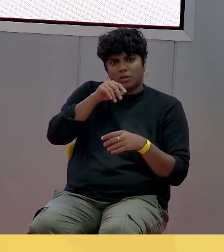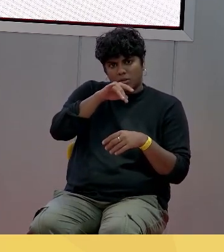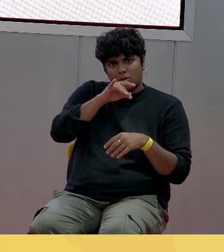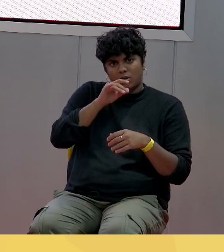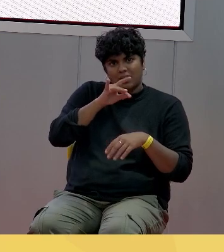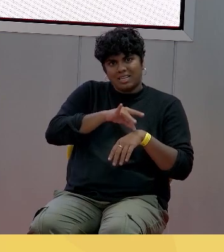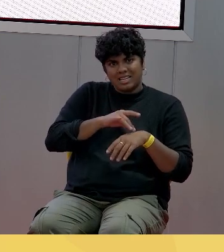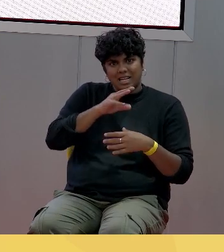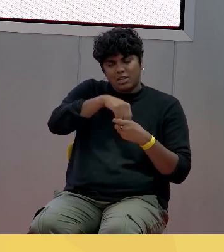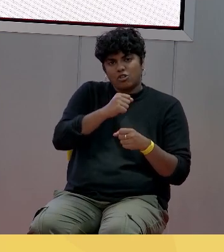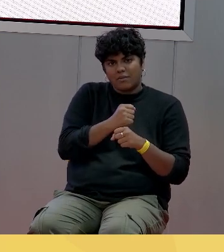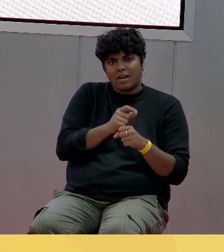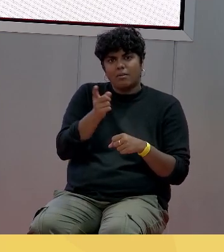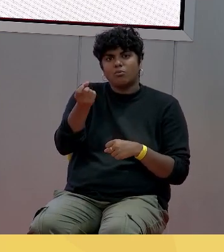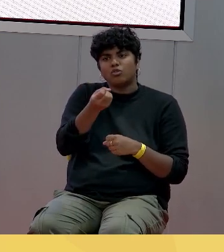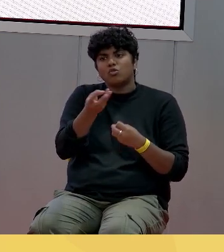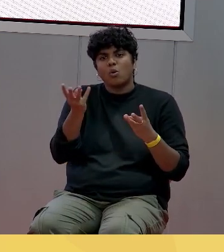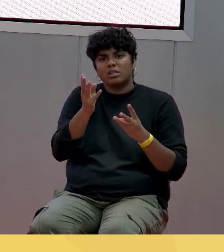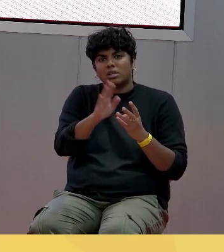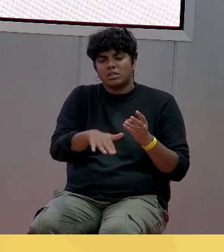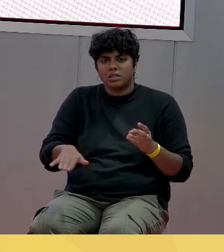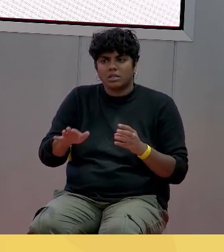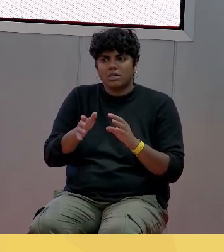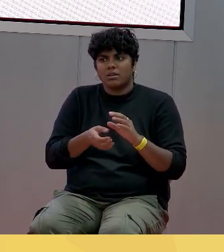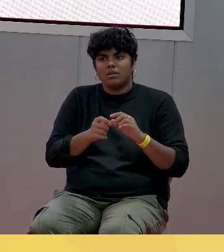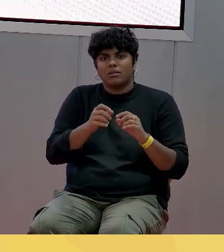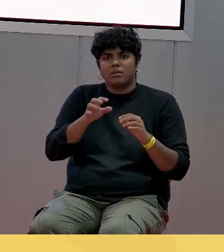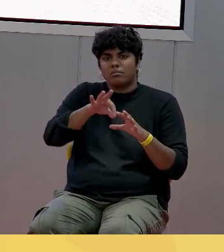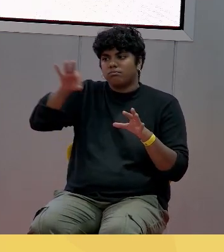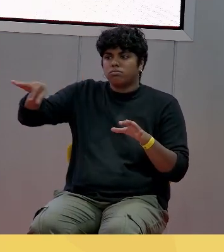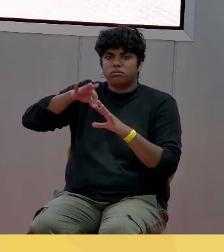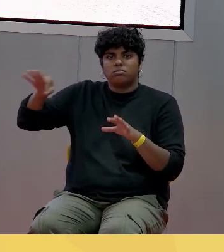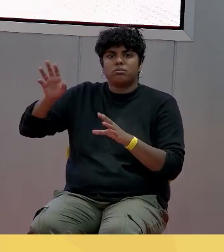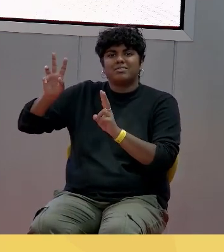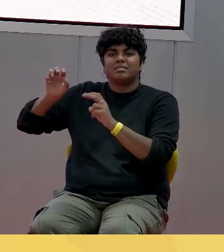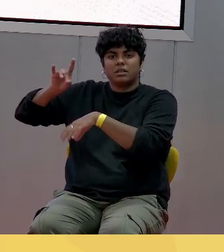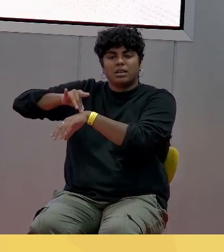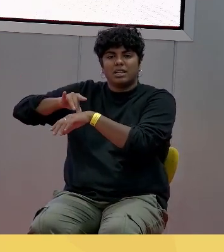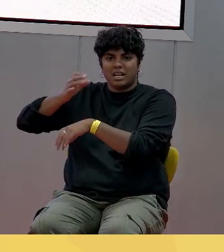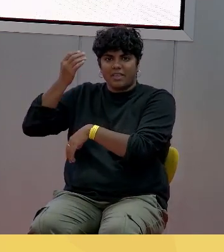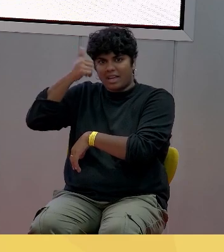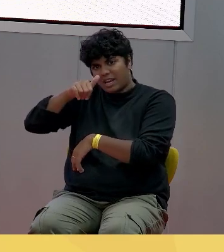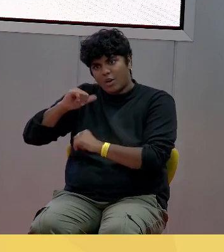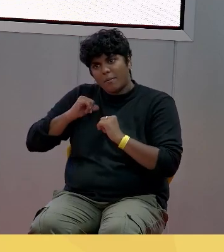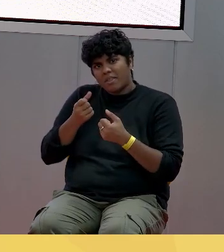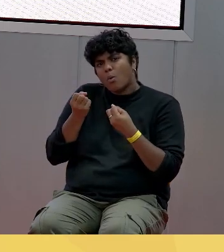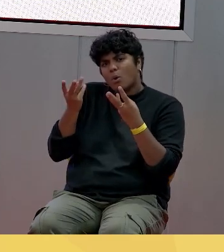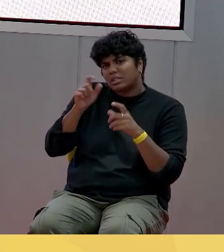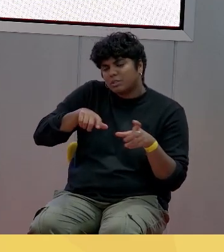¿a cuántos pacientes menores ha derivado a la clínica de identidad de género para que evalúen si tienen disforia y a lo mejor empiecen la